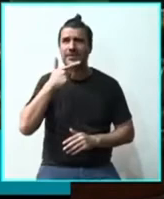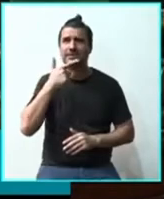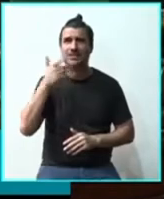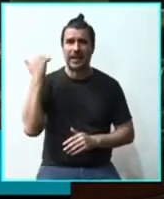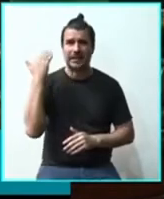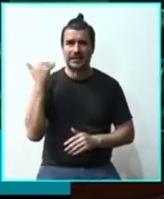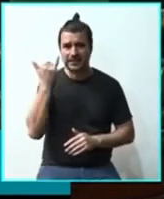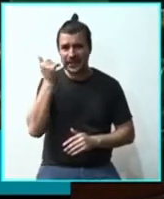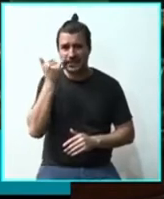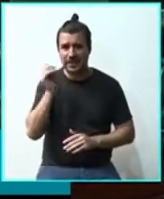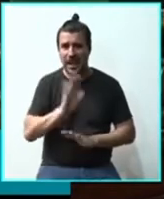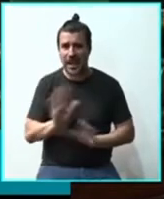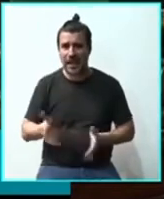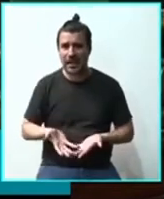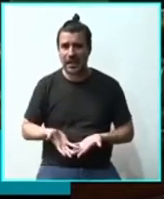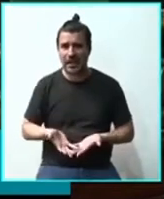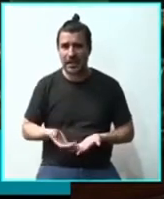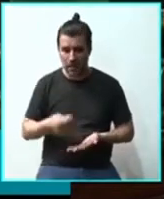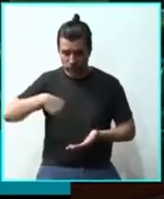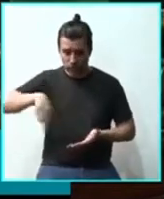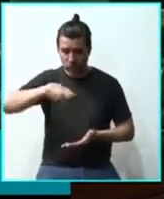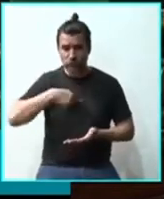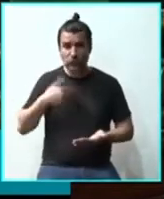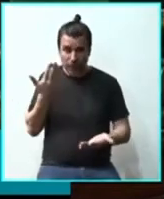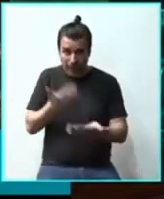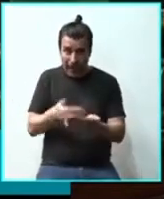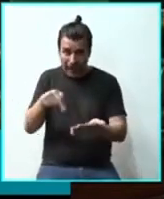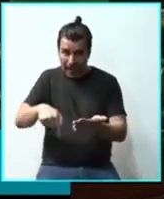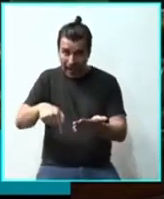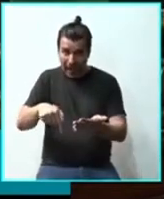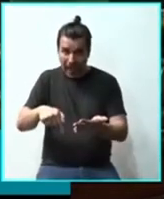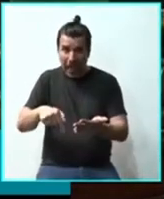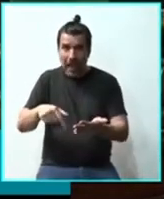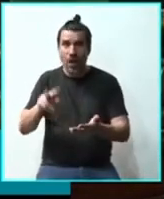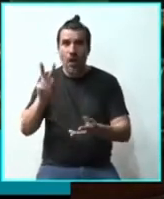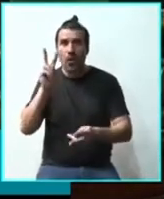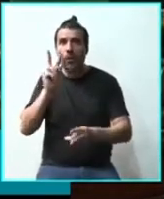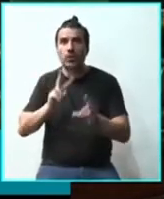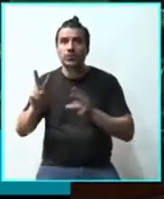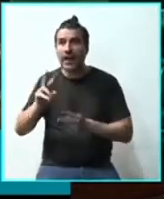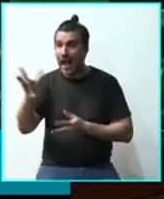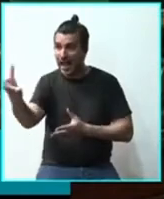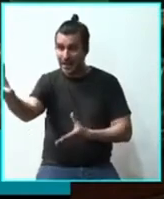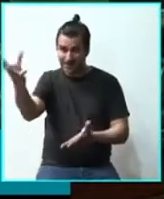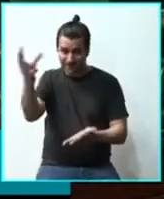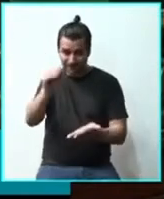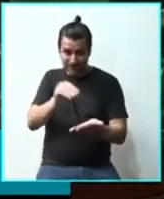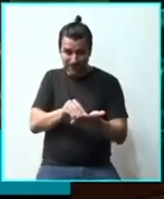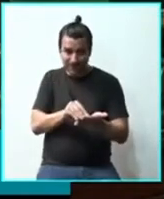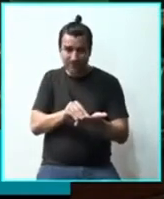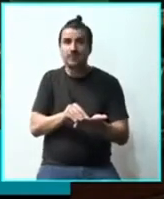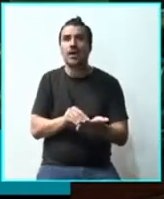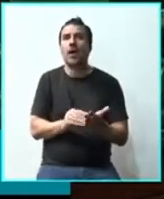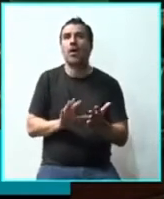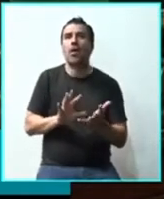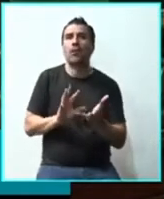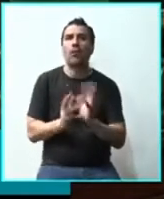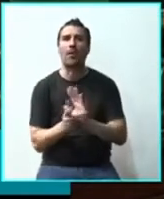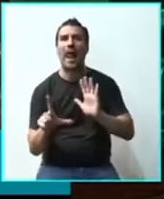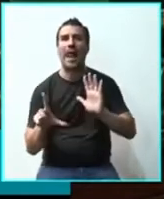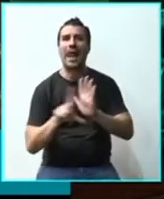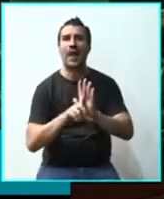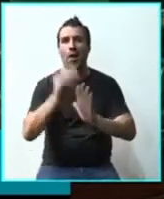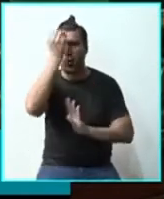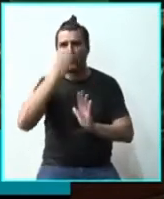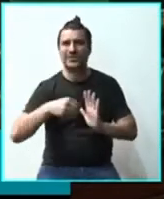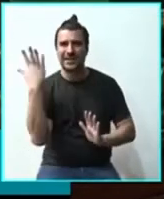hacemos es tomarlo y darle jerarquía y marco legal con la modificación de que se trata. Y